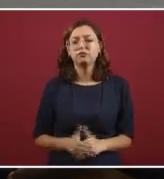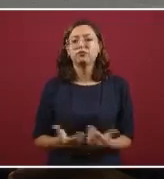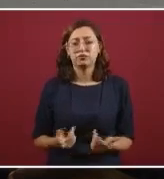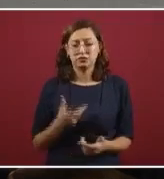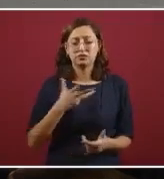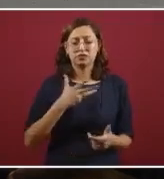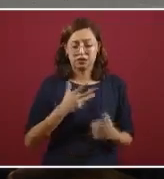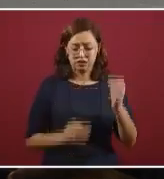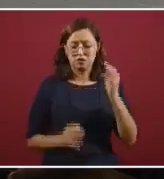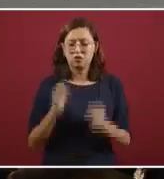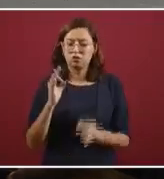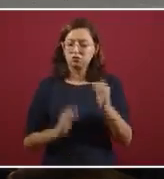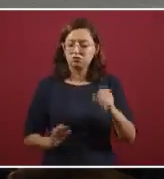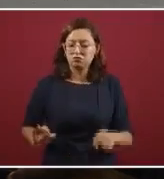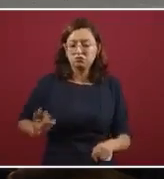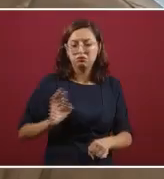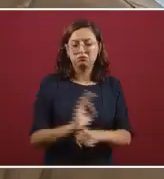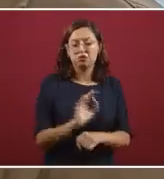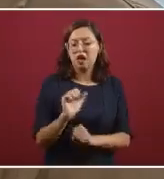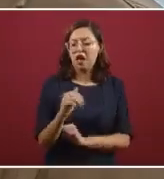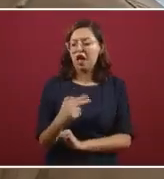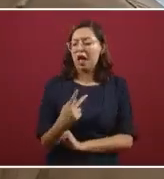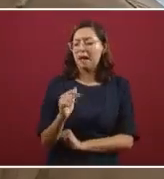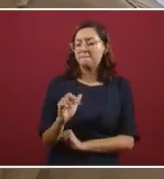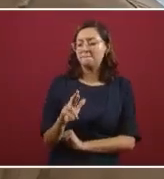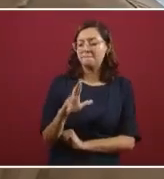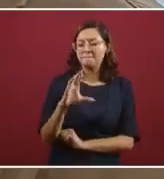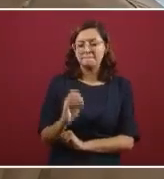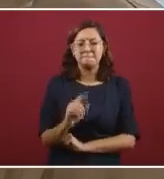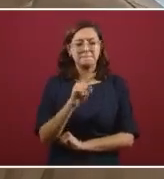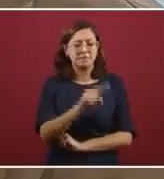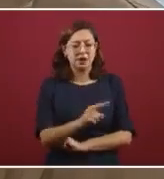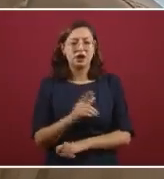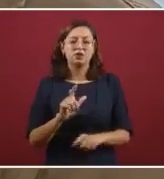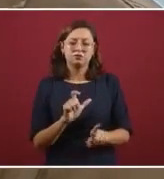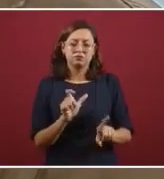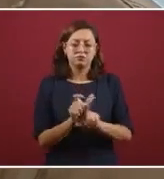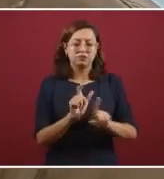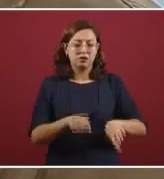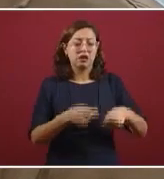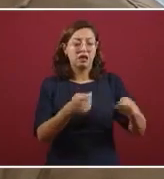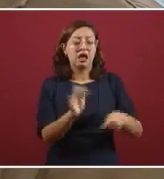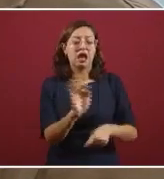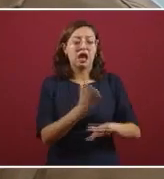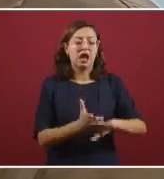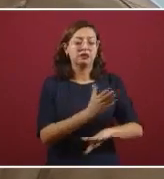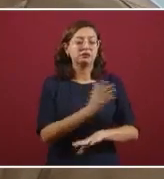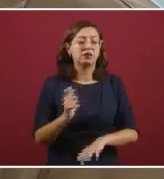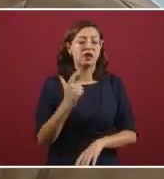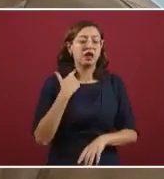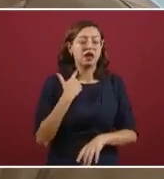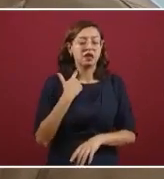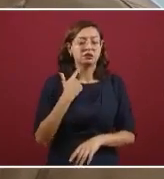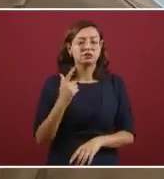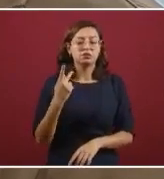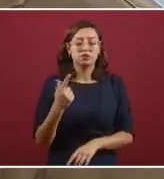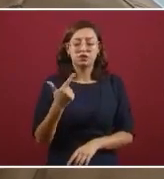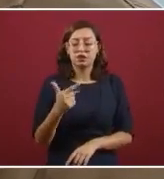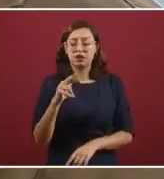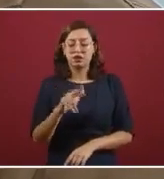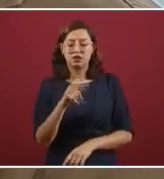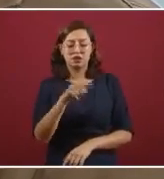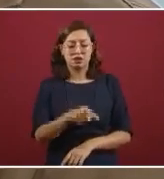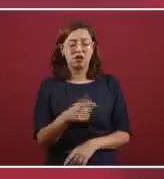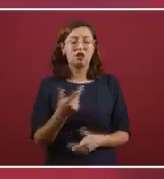que deriva de una disposición reglamentaria para los servidores que ocuparon cargos de riesgo en la Procuraduría General de la República. El